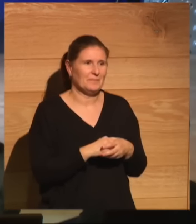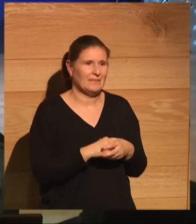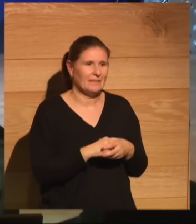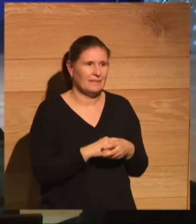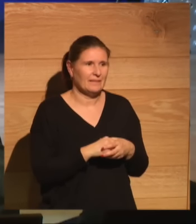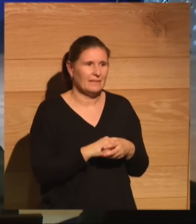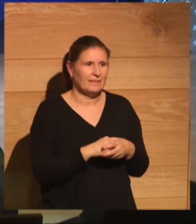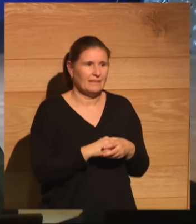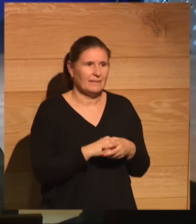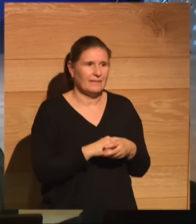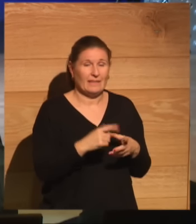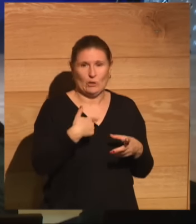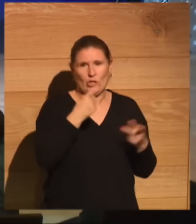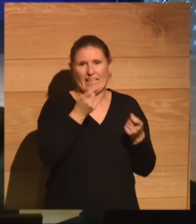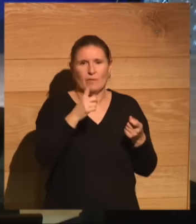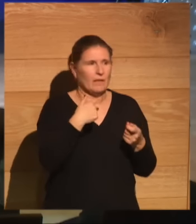Lo que... ¿Y si no me la hago yo, qué?